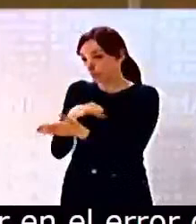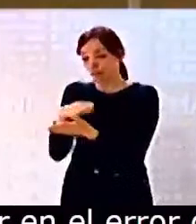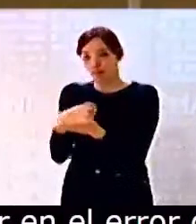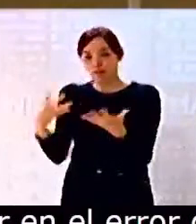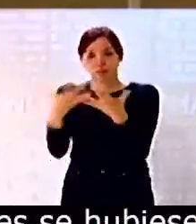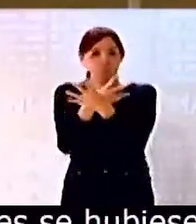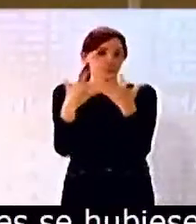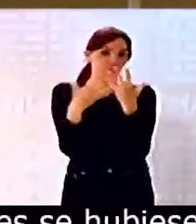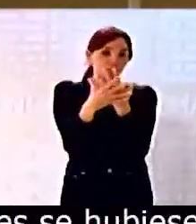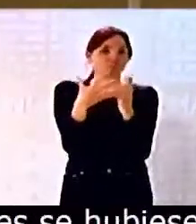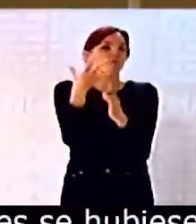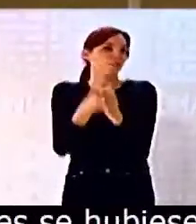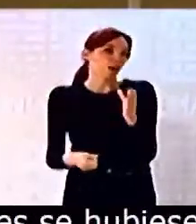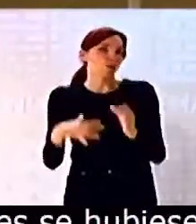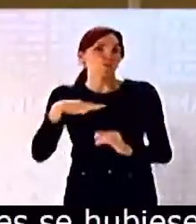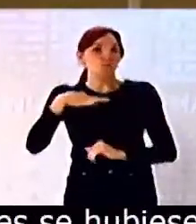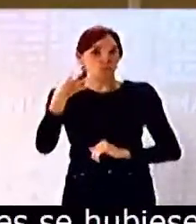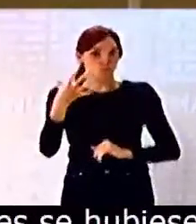errores